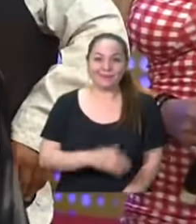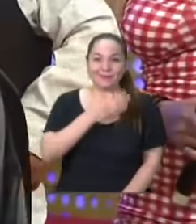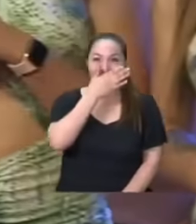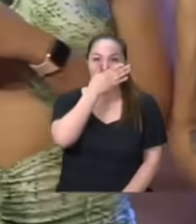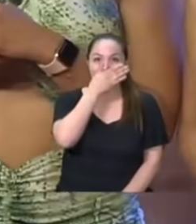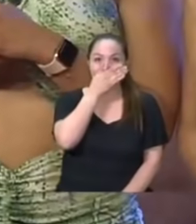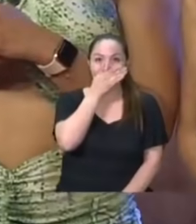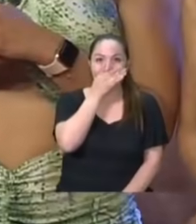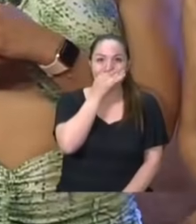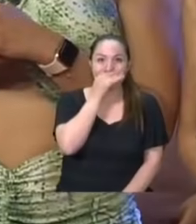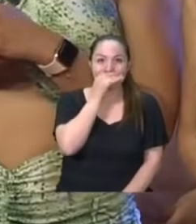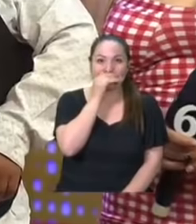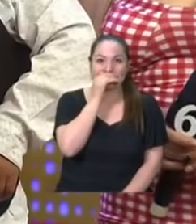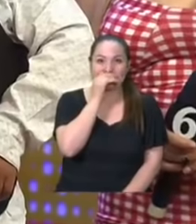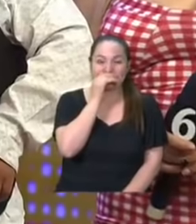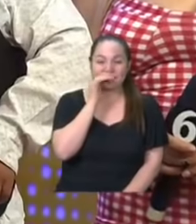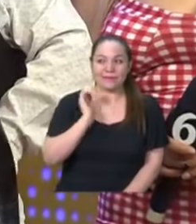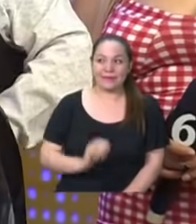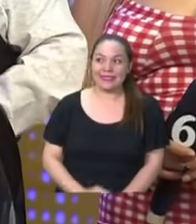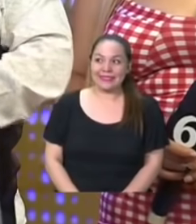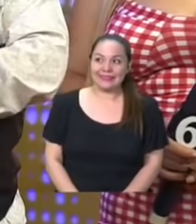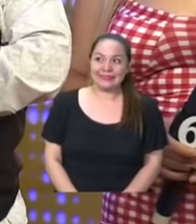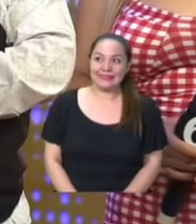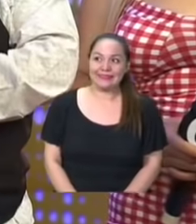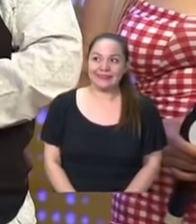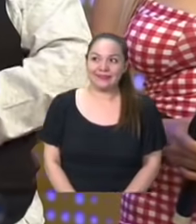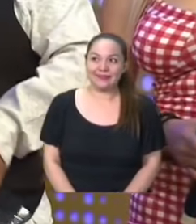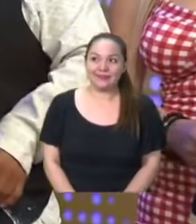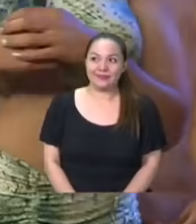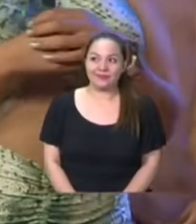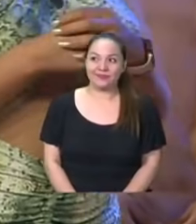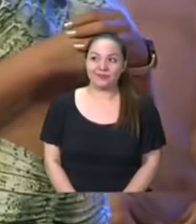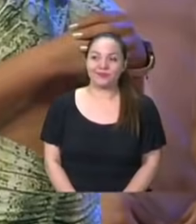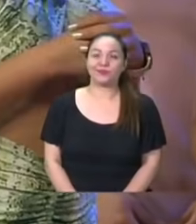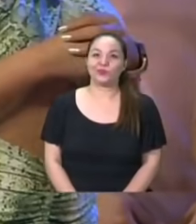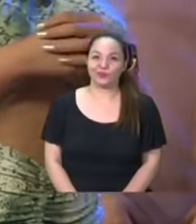¿Es Imelda o es Miguel Díaz? Es Imelda.